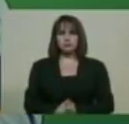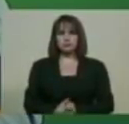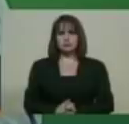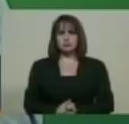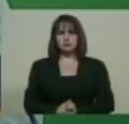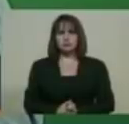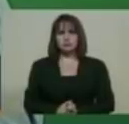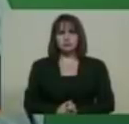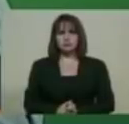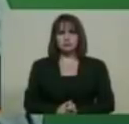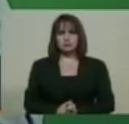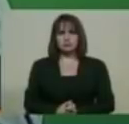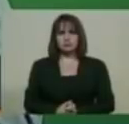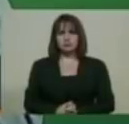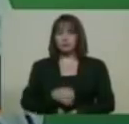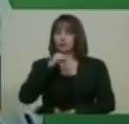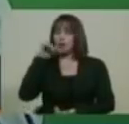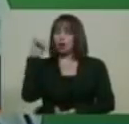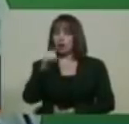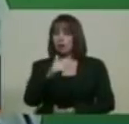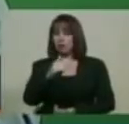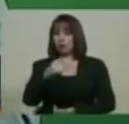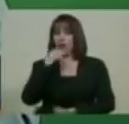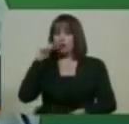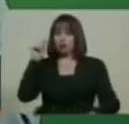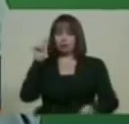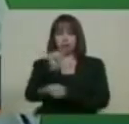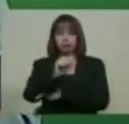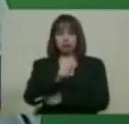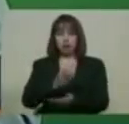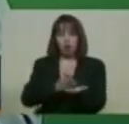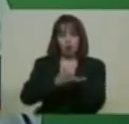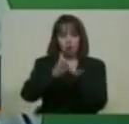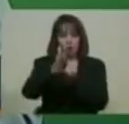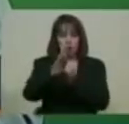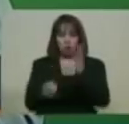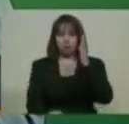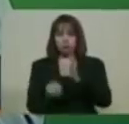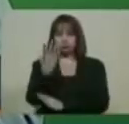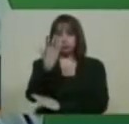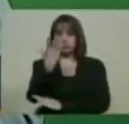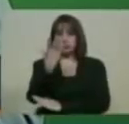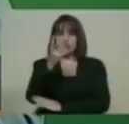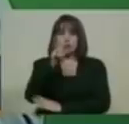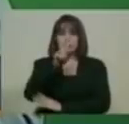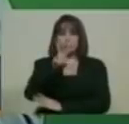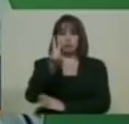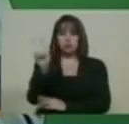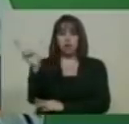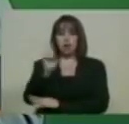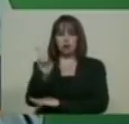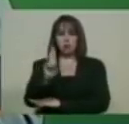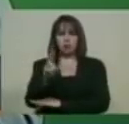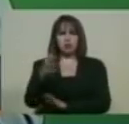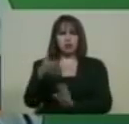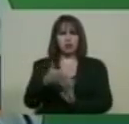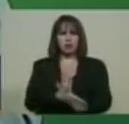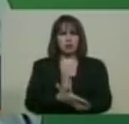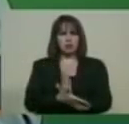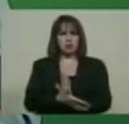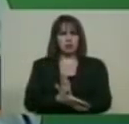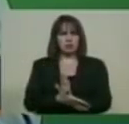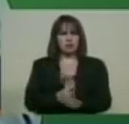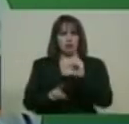Y ese decreto señaló el camino de la fundación de la Segunda República. Y luego